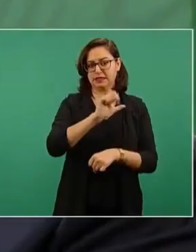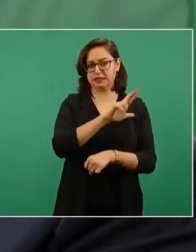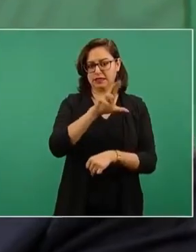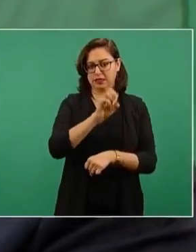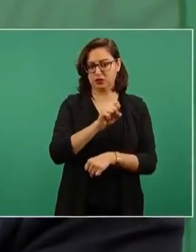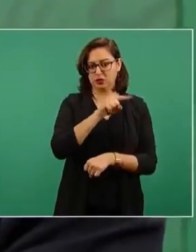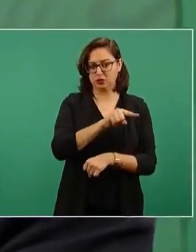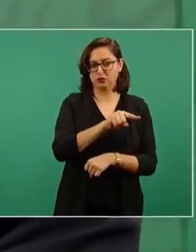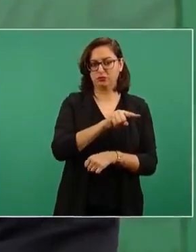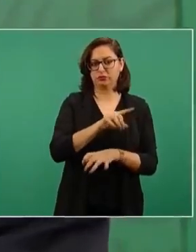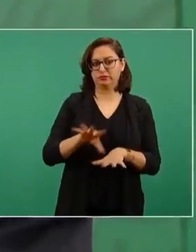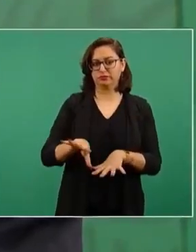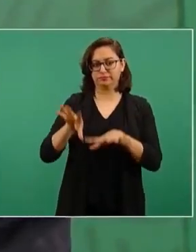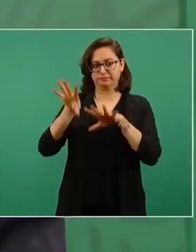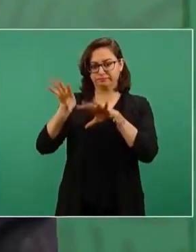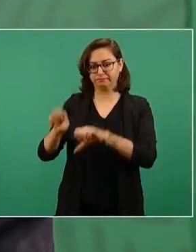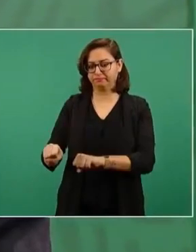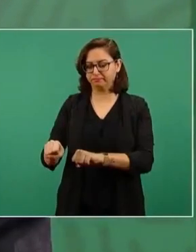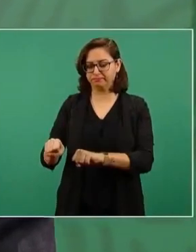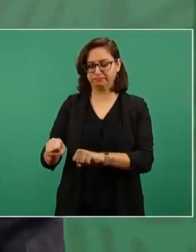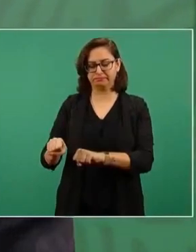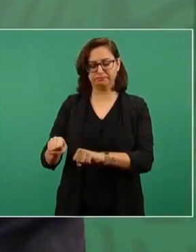fue brutalmente